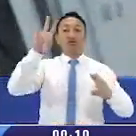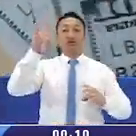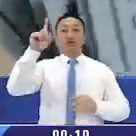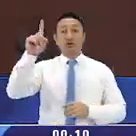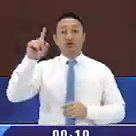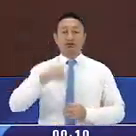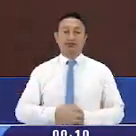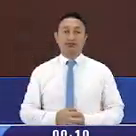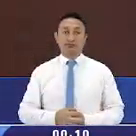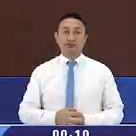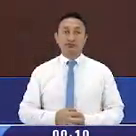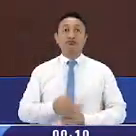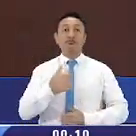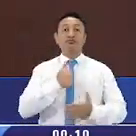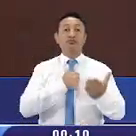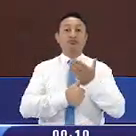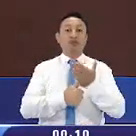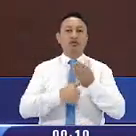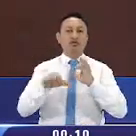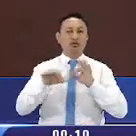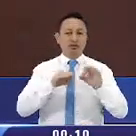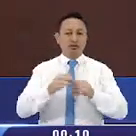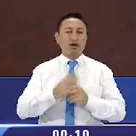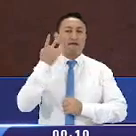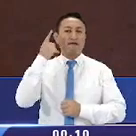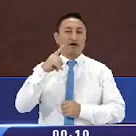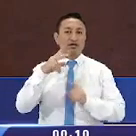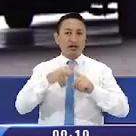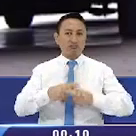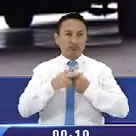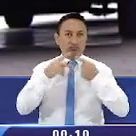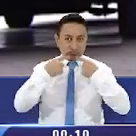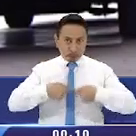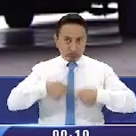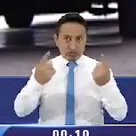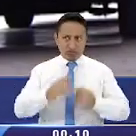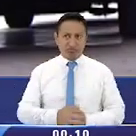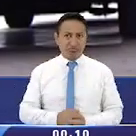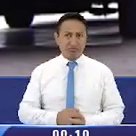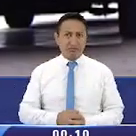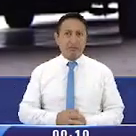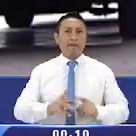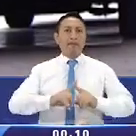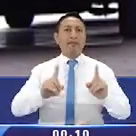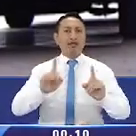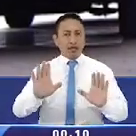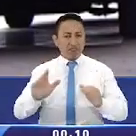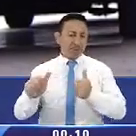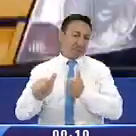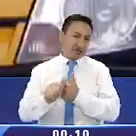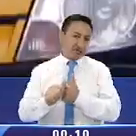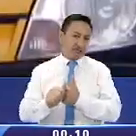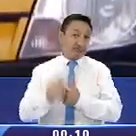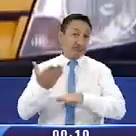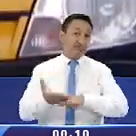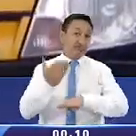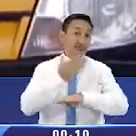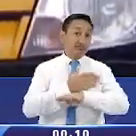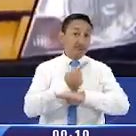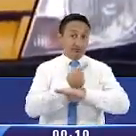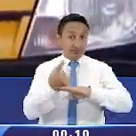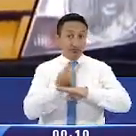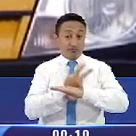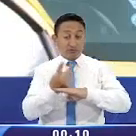271 el ministro no especificó una fecha para el anuncio oficial pero subrayó que debe ser pronto desde hace semanas el gobierno ha